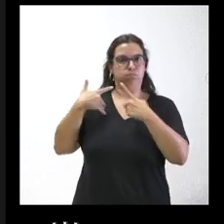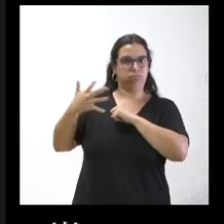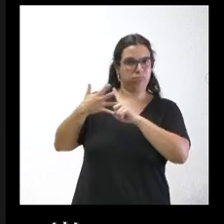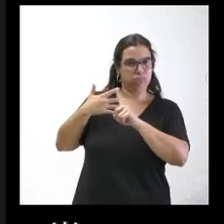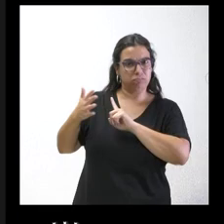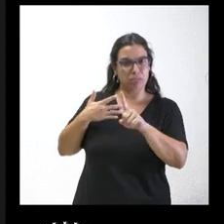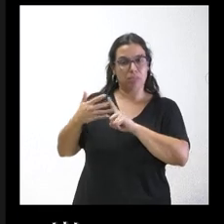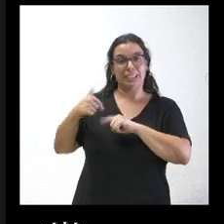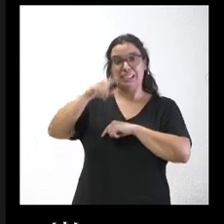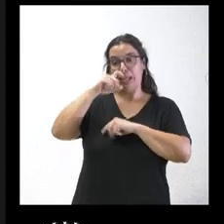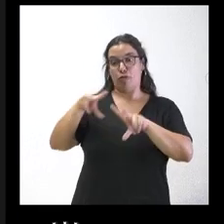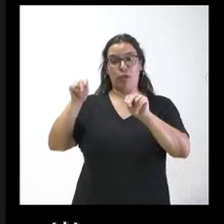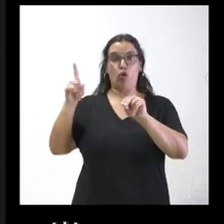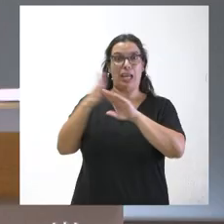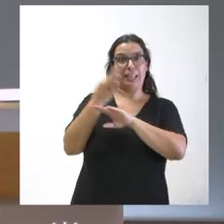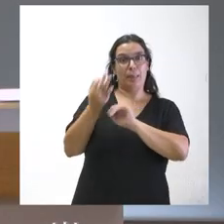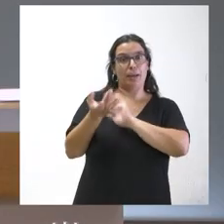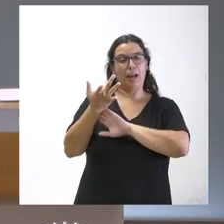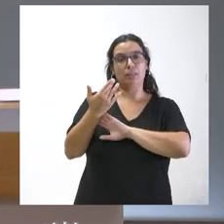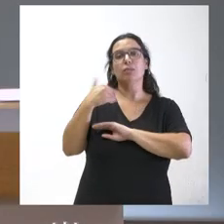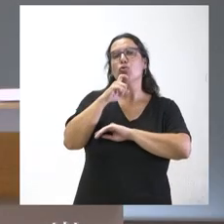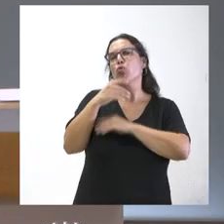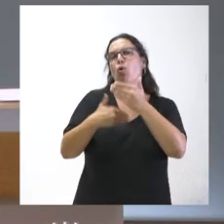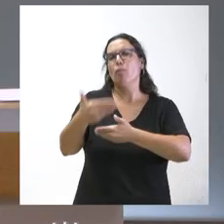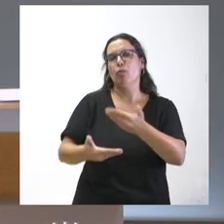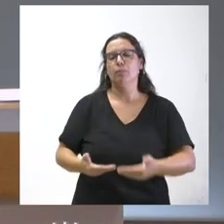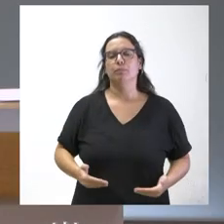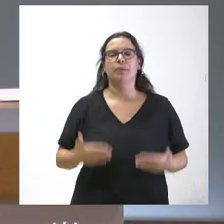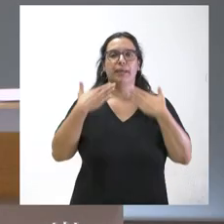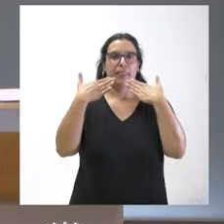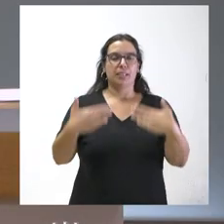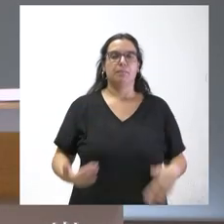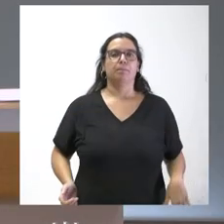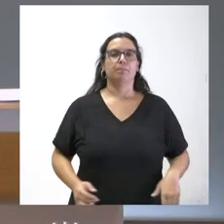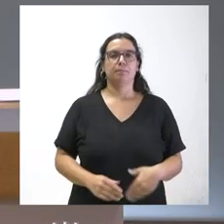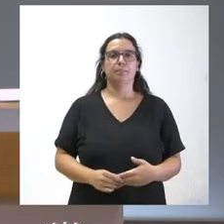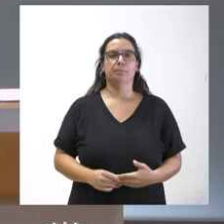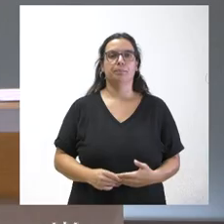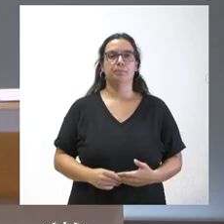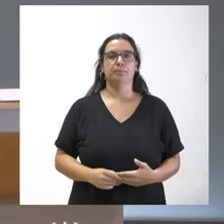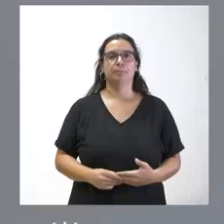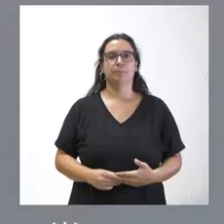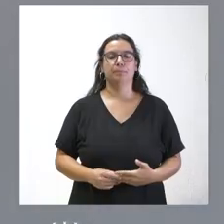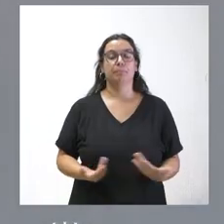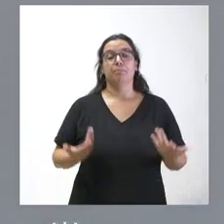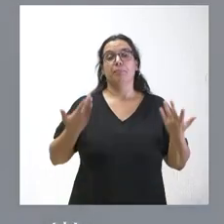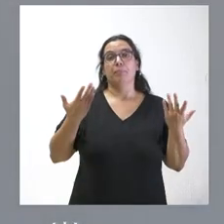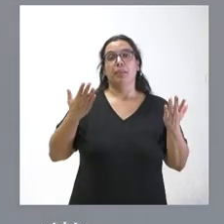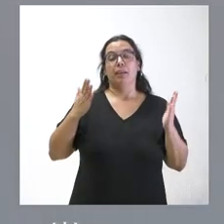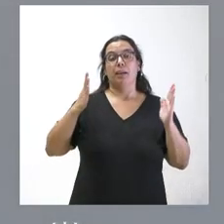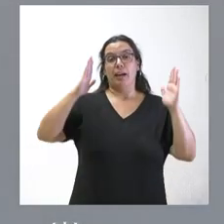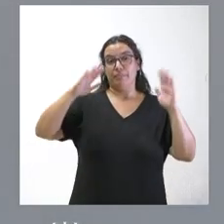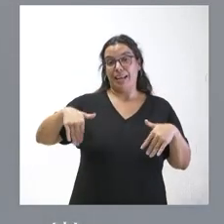acabara 2023 Muchas gracias o ese al final la